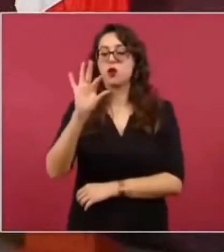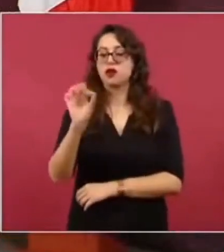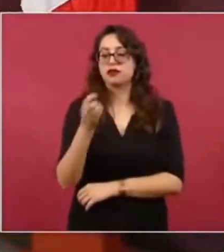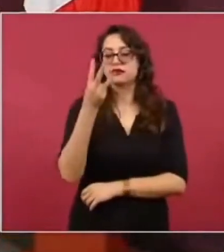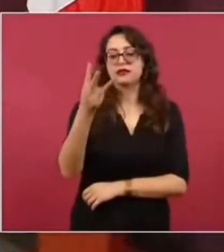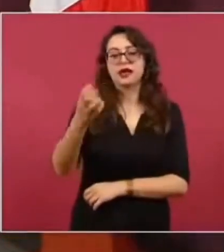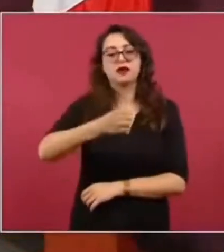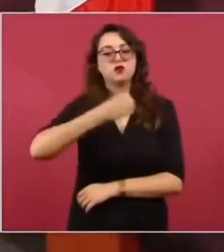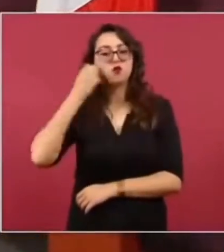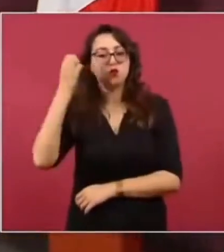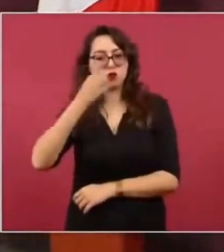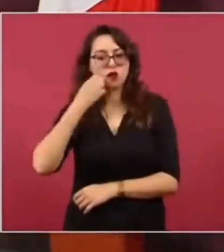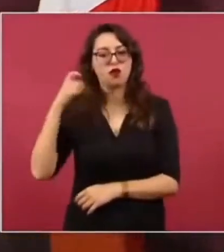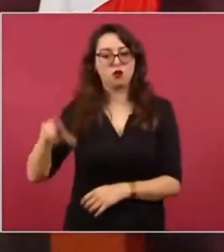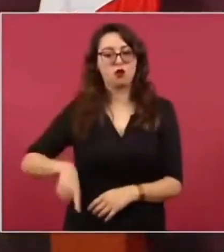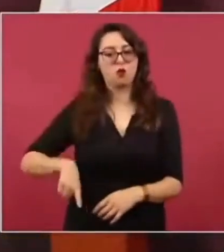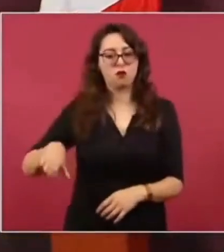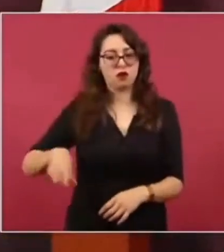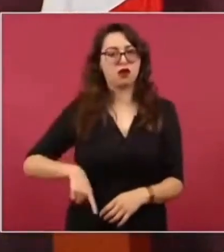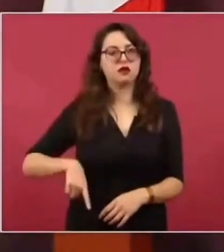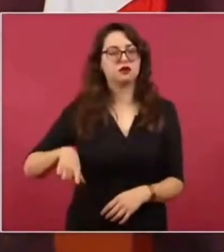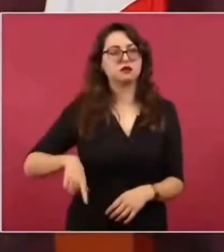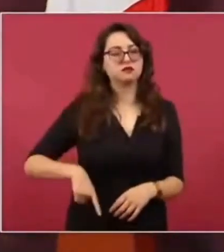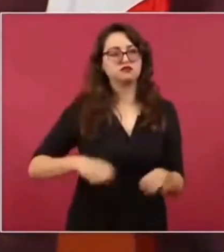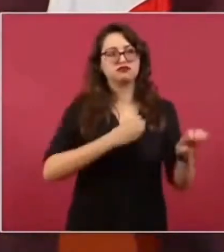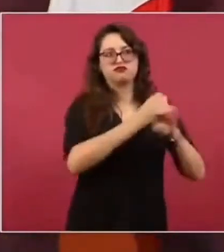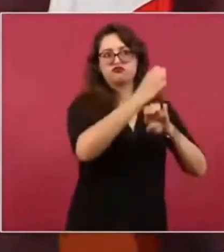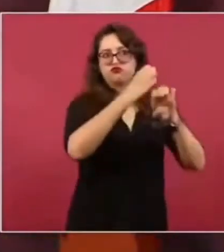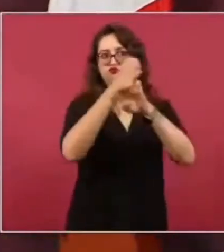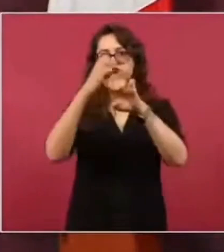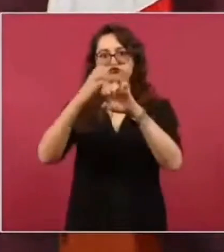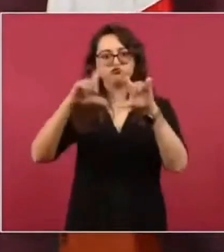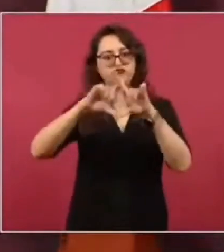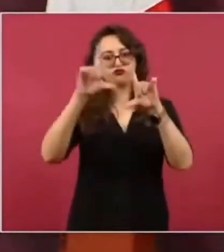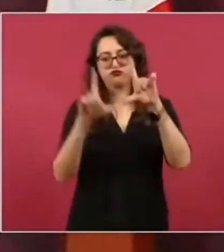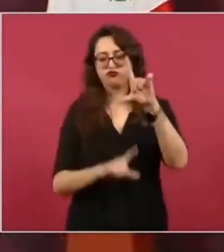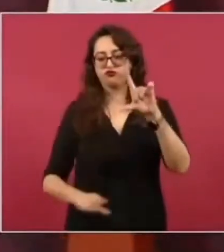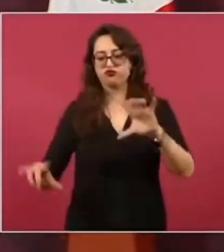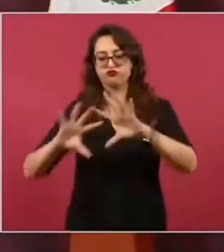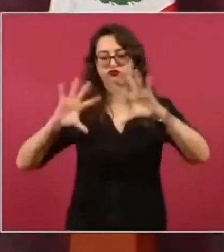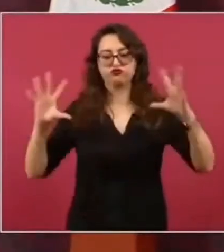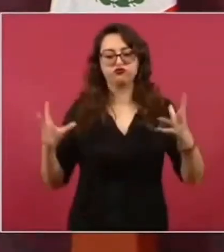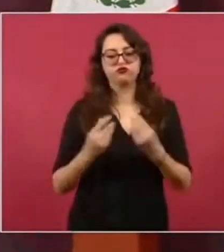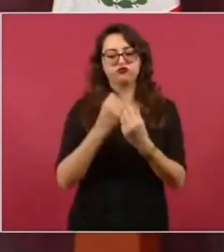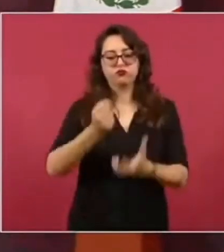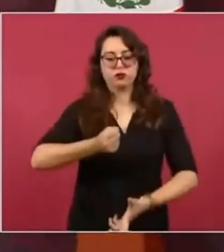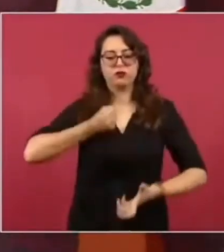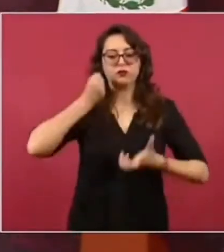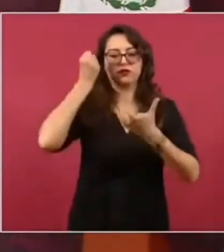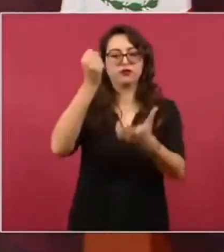113.243 escuelas públicas, habrán recibido en su conjunto